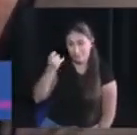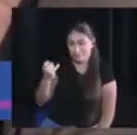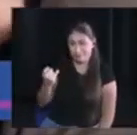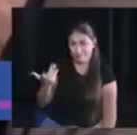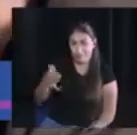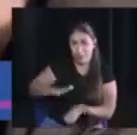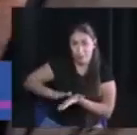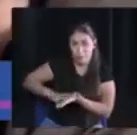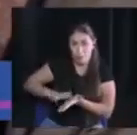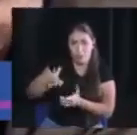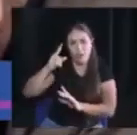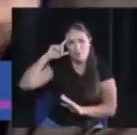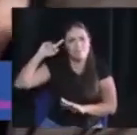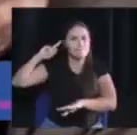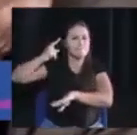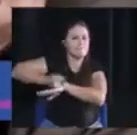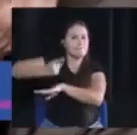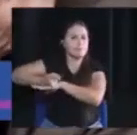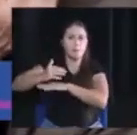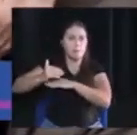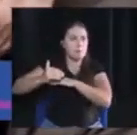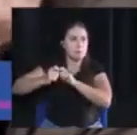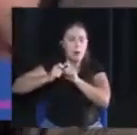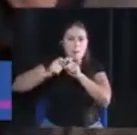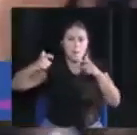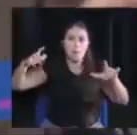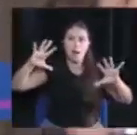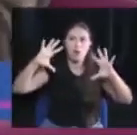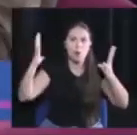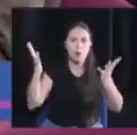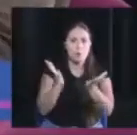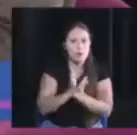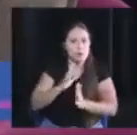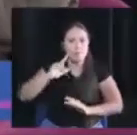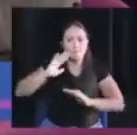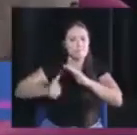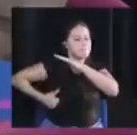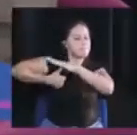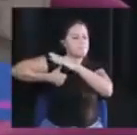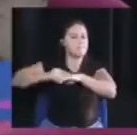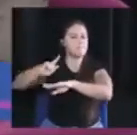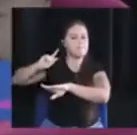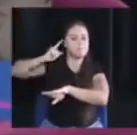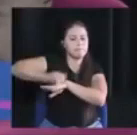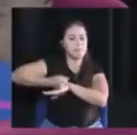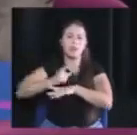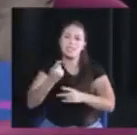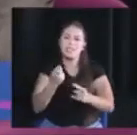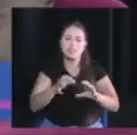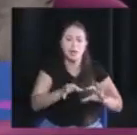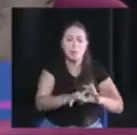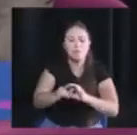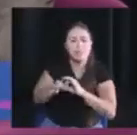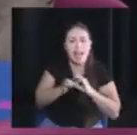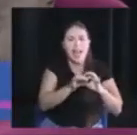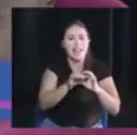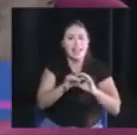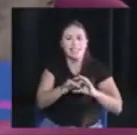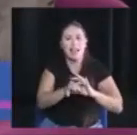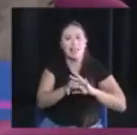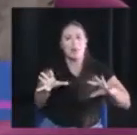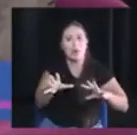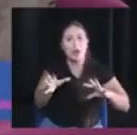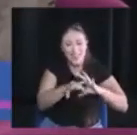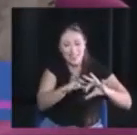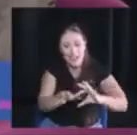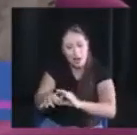el autoritarismo está en avance en el mundo. Tenemos que reconstruir las alianzas democráticas y fortalecer